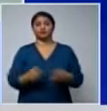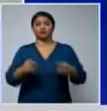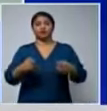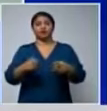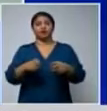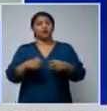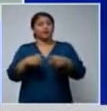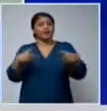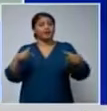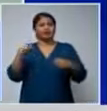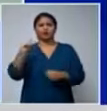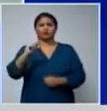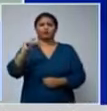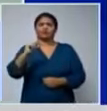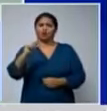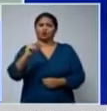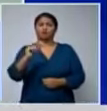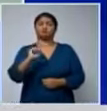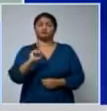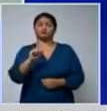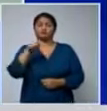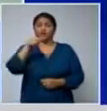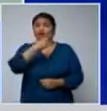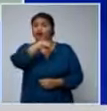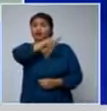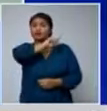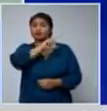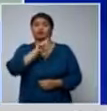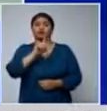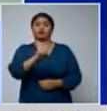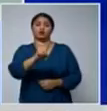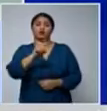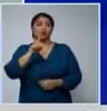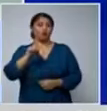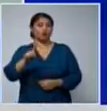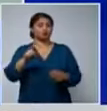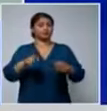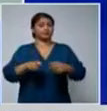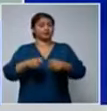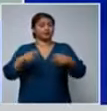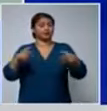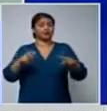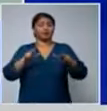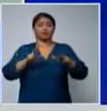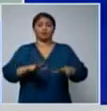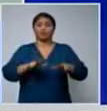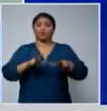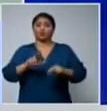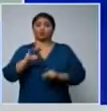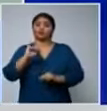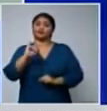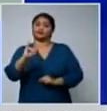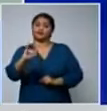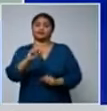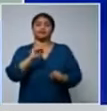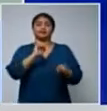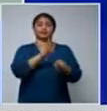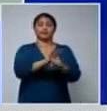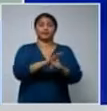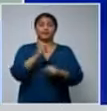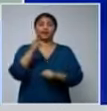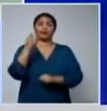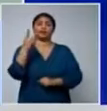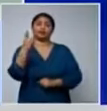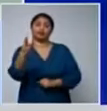11 casos autóctonos ayer, el mayor número en Morón con 6, le sigue Chambas con 3 y